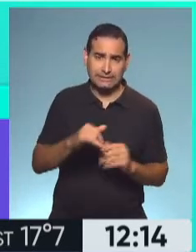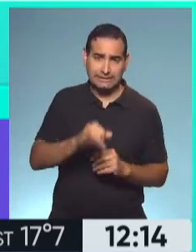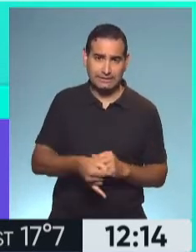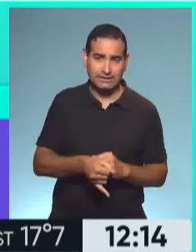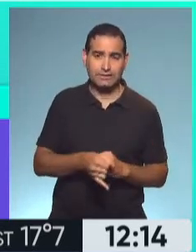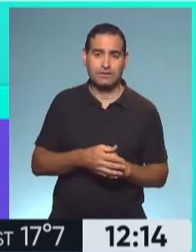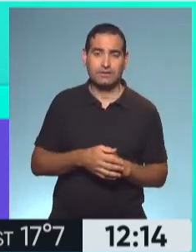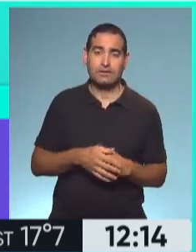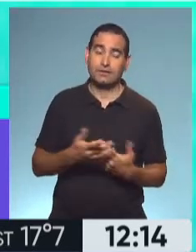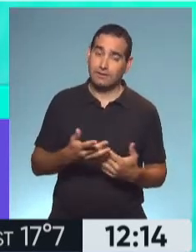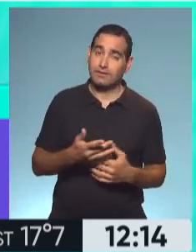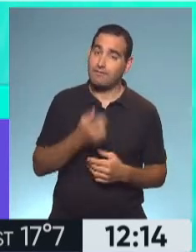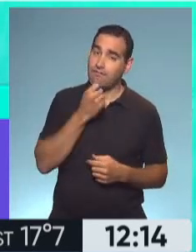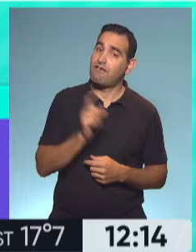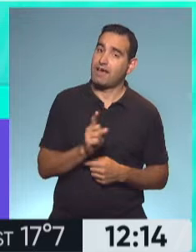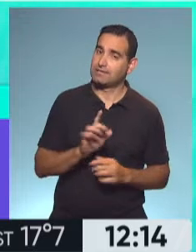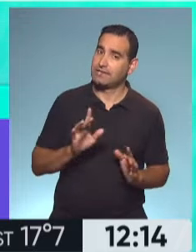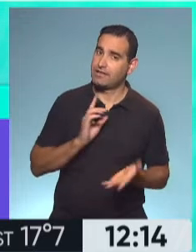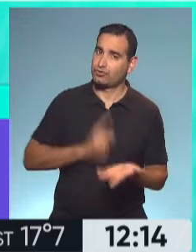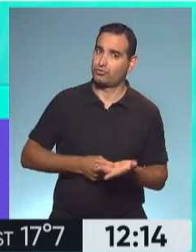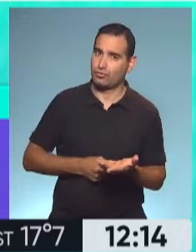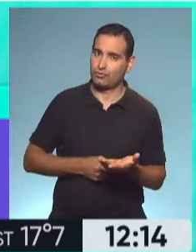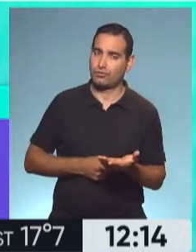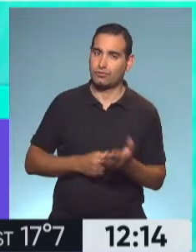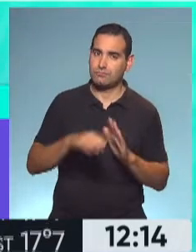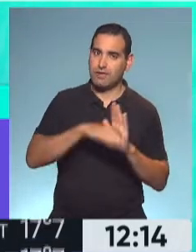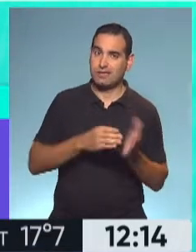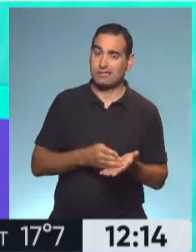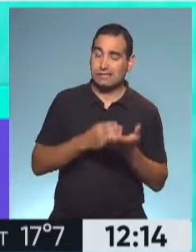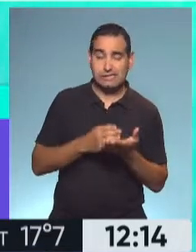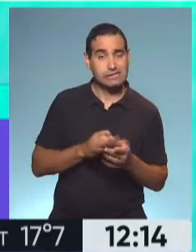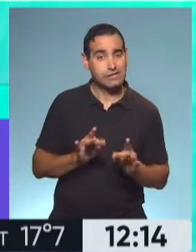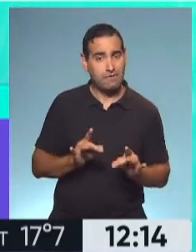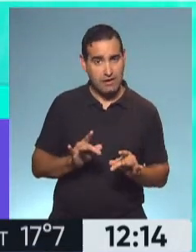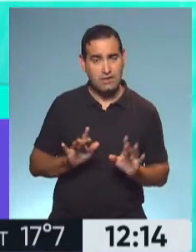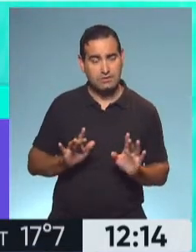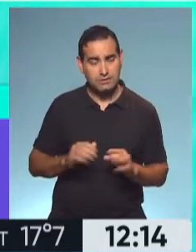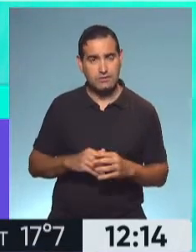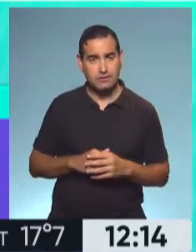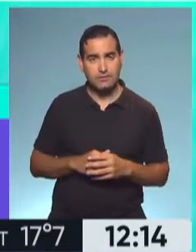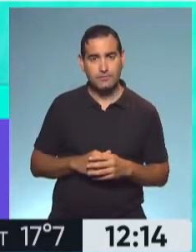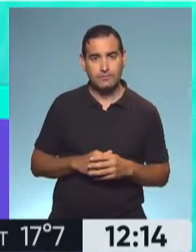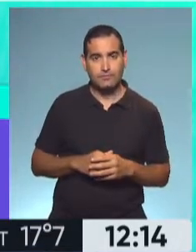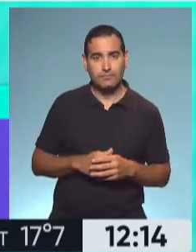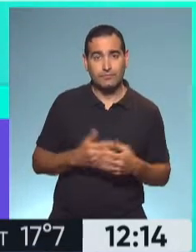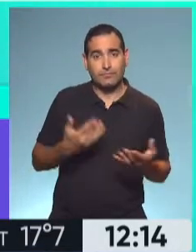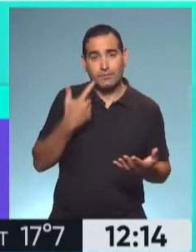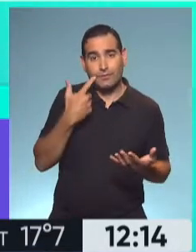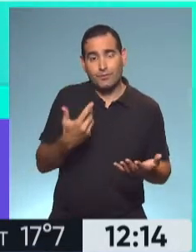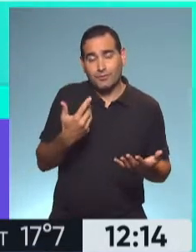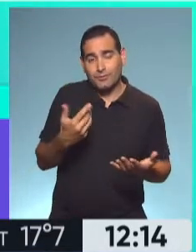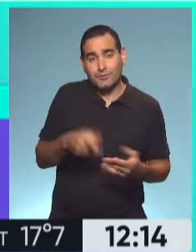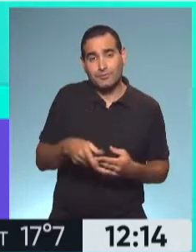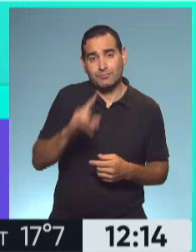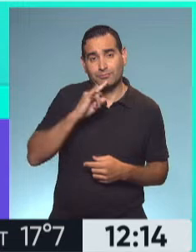es costosa y, por supuesto, difícil de tomar, Sí, y claro. esto es algo que obviamente recae en manos